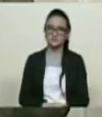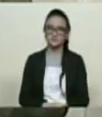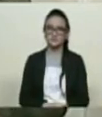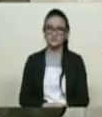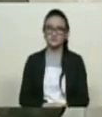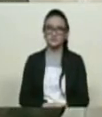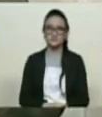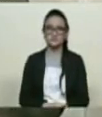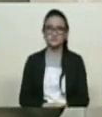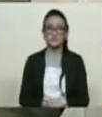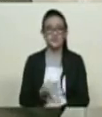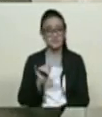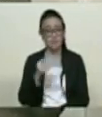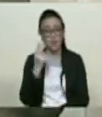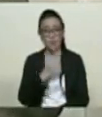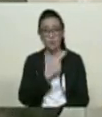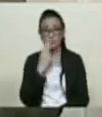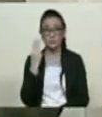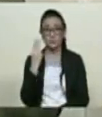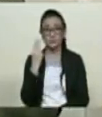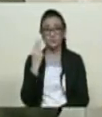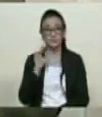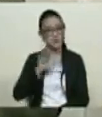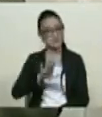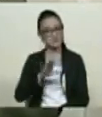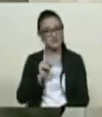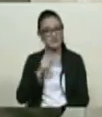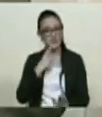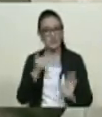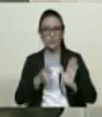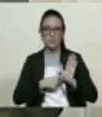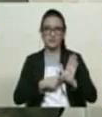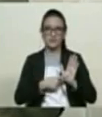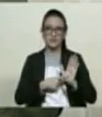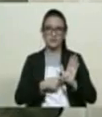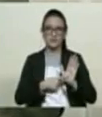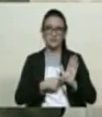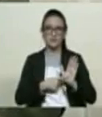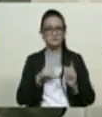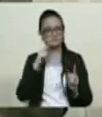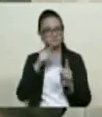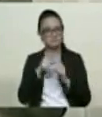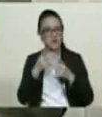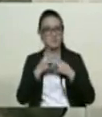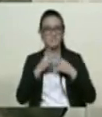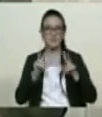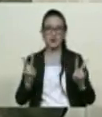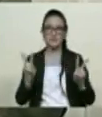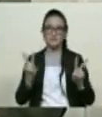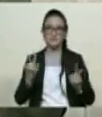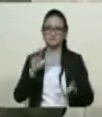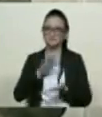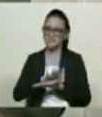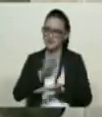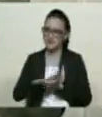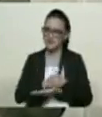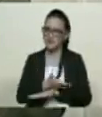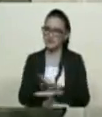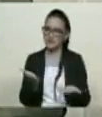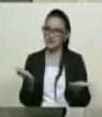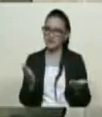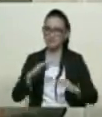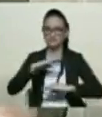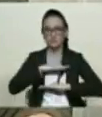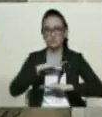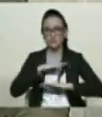Ese es nuestro compromiso y así lo haremos cumplir por la paz, la tranquilidad y el